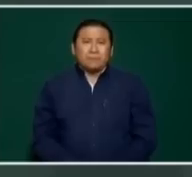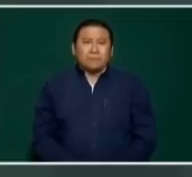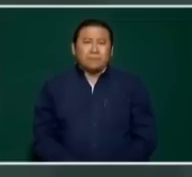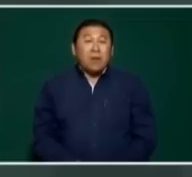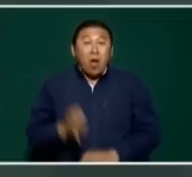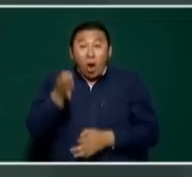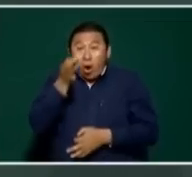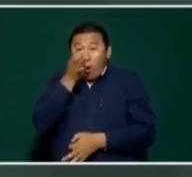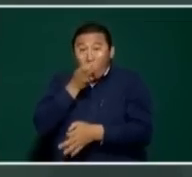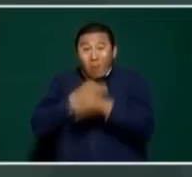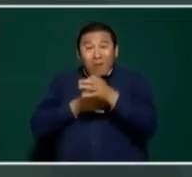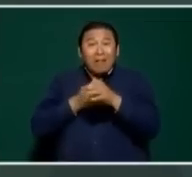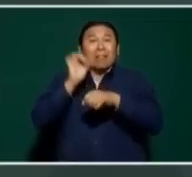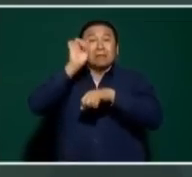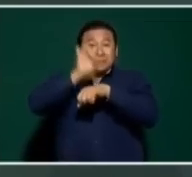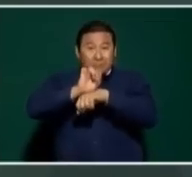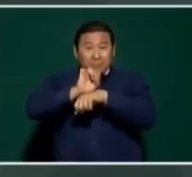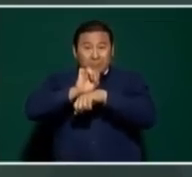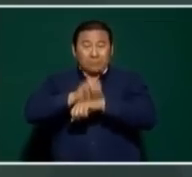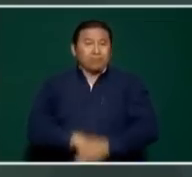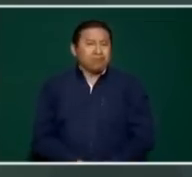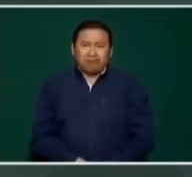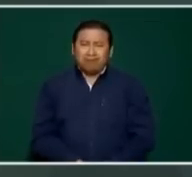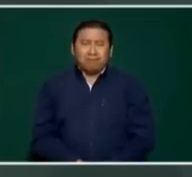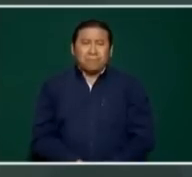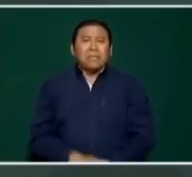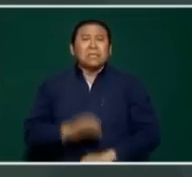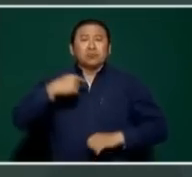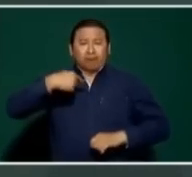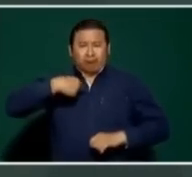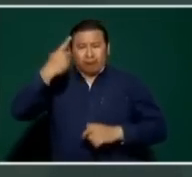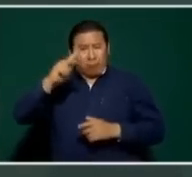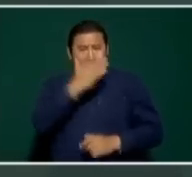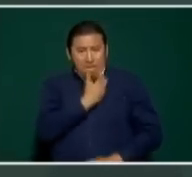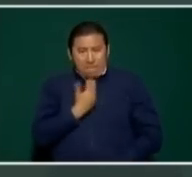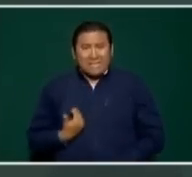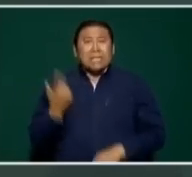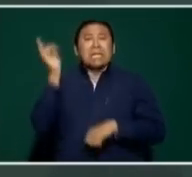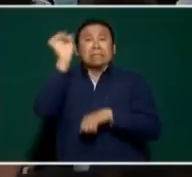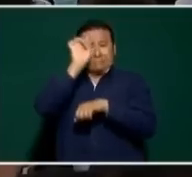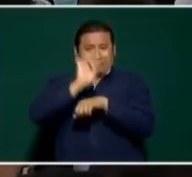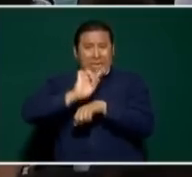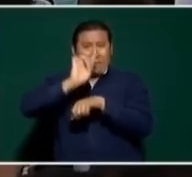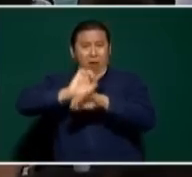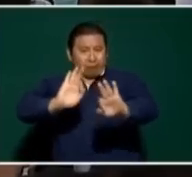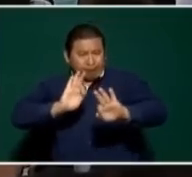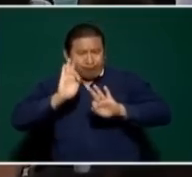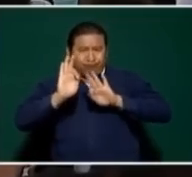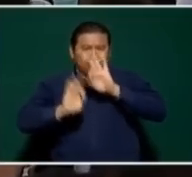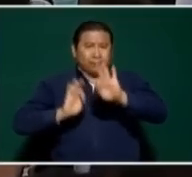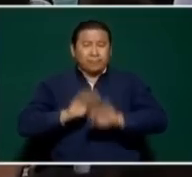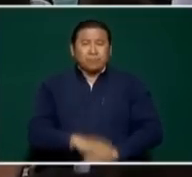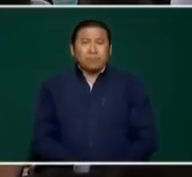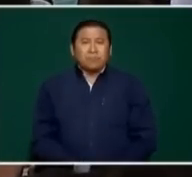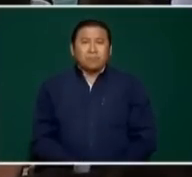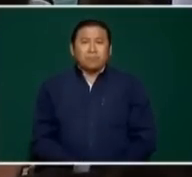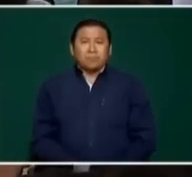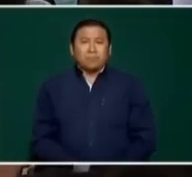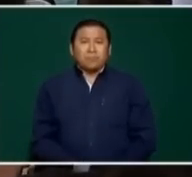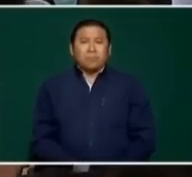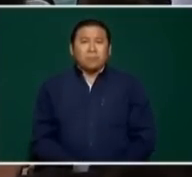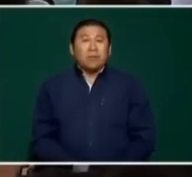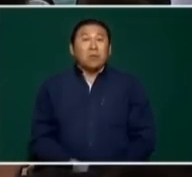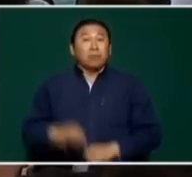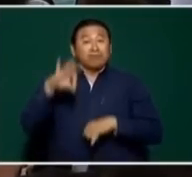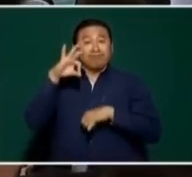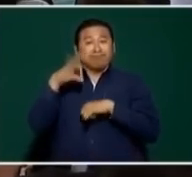o me informan cada semana. Yo atiendo esto todos los días. Y en